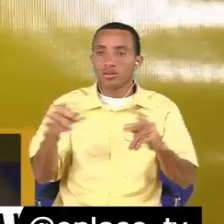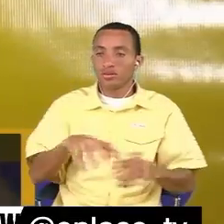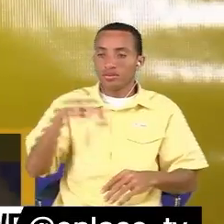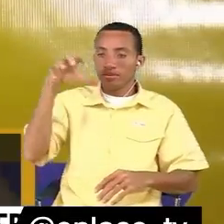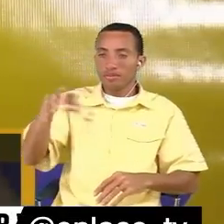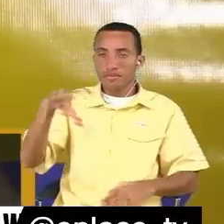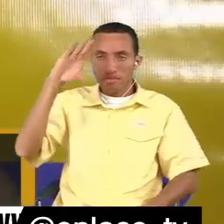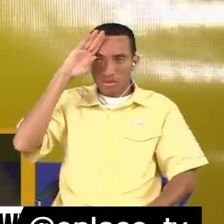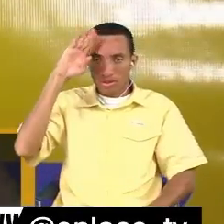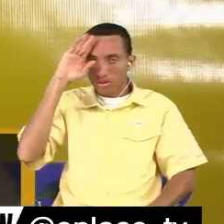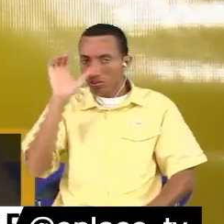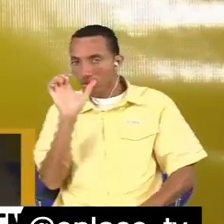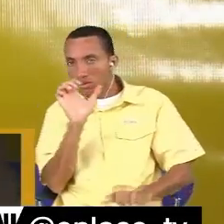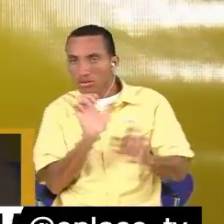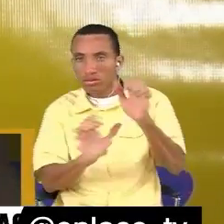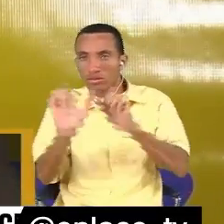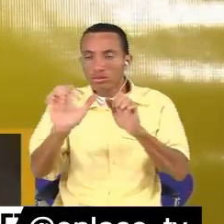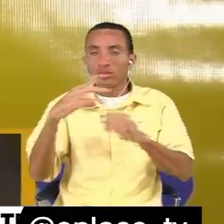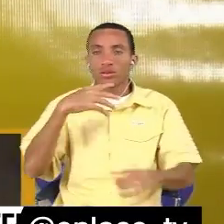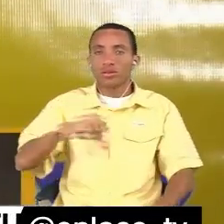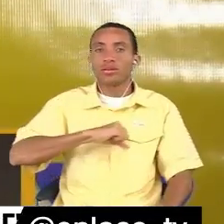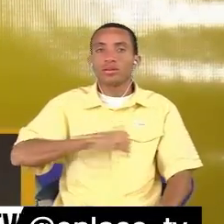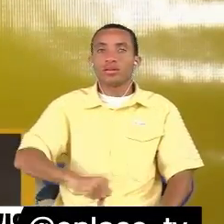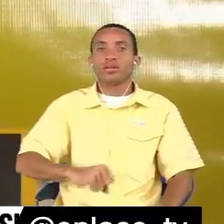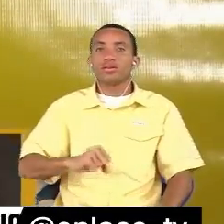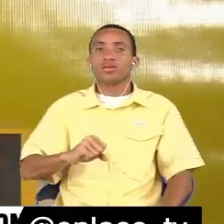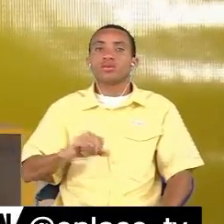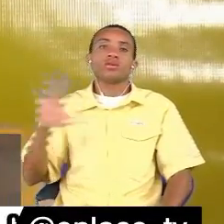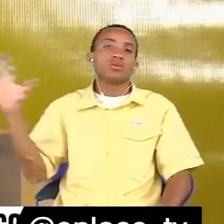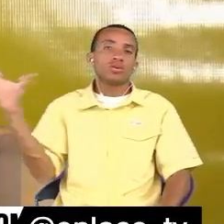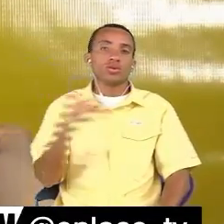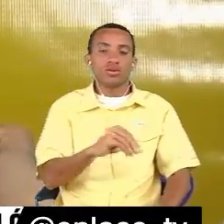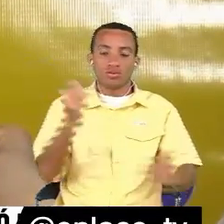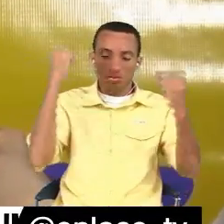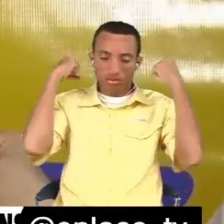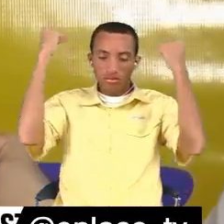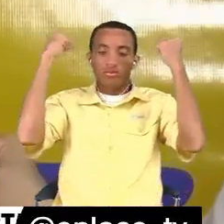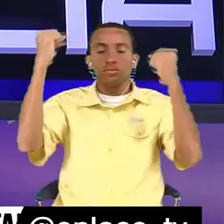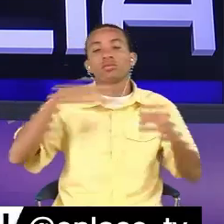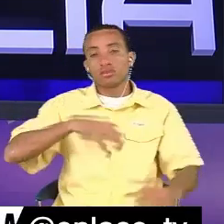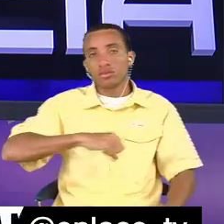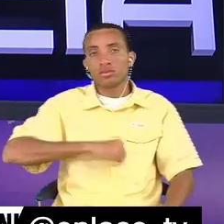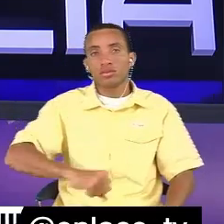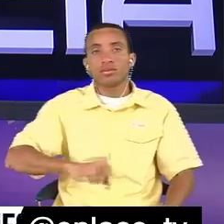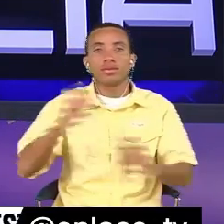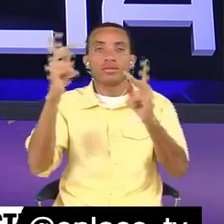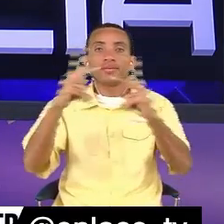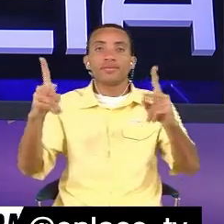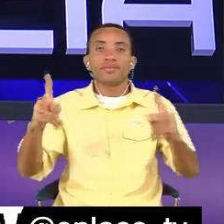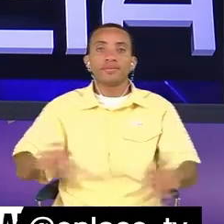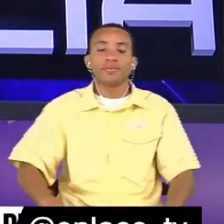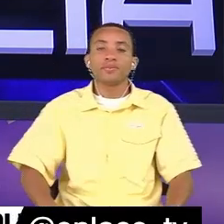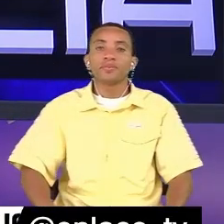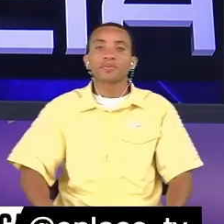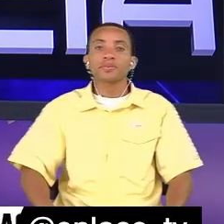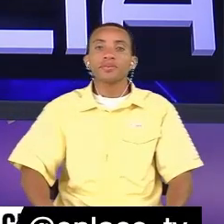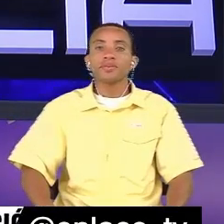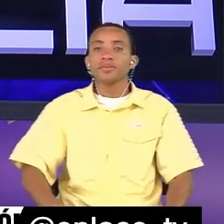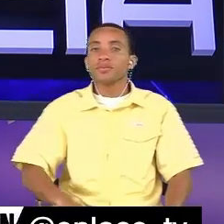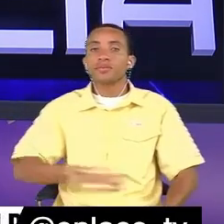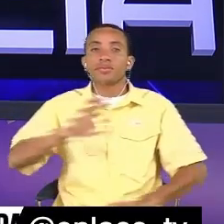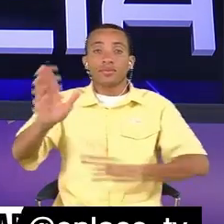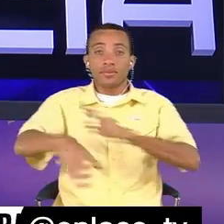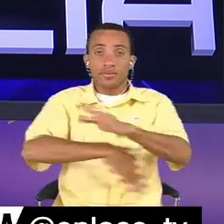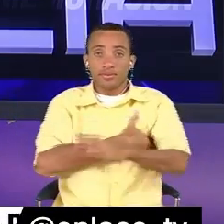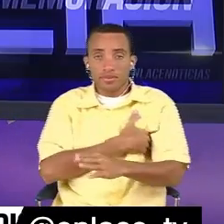y de garantía para ese derecho fundamental que tienen los ciudadanos a la protesta. El Ministerio del Trabajo adelanta jornada